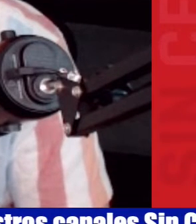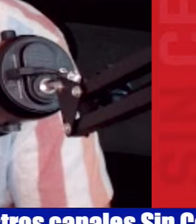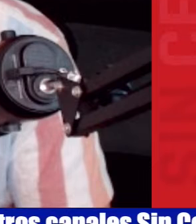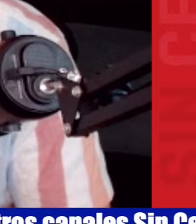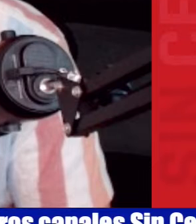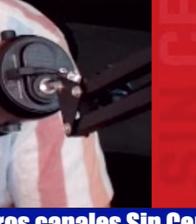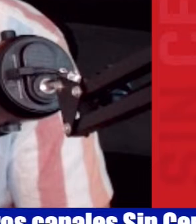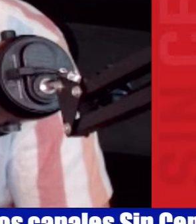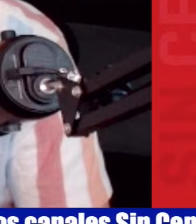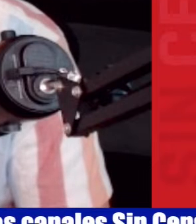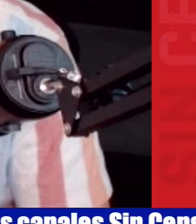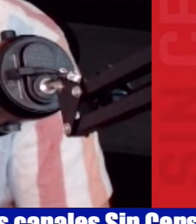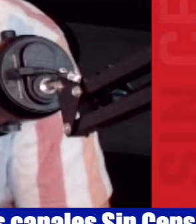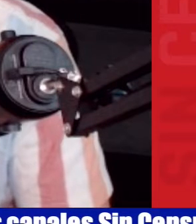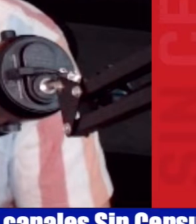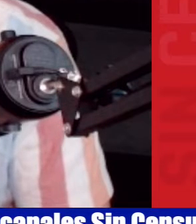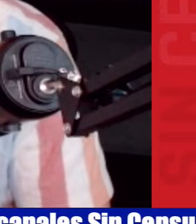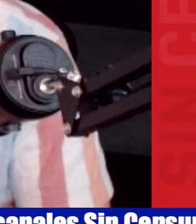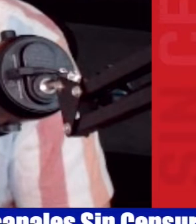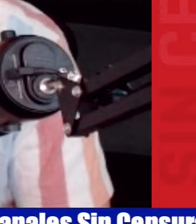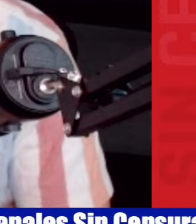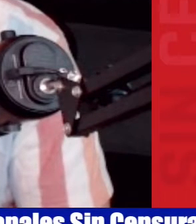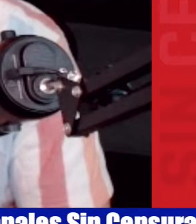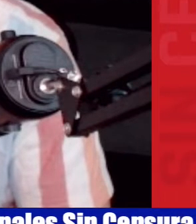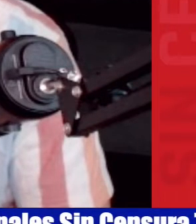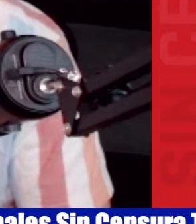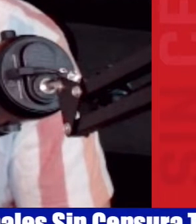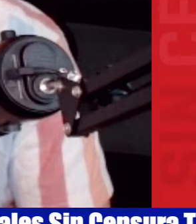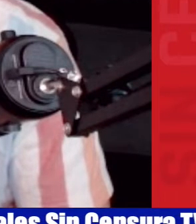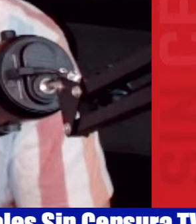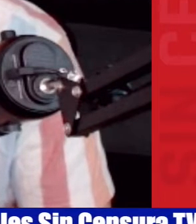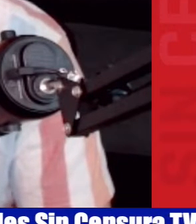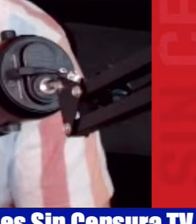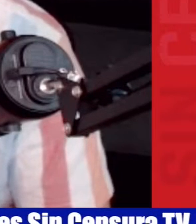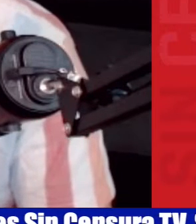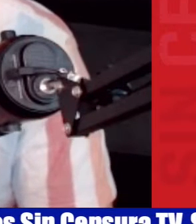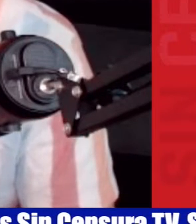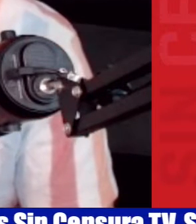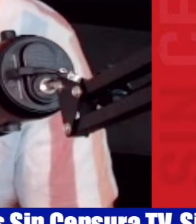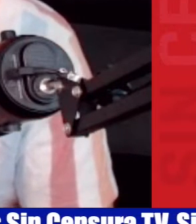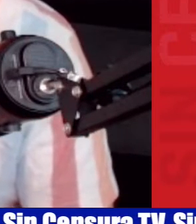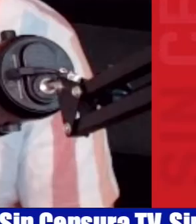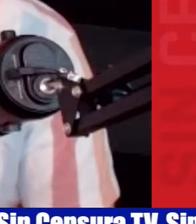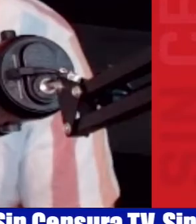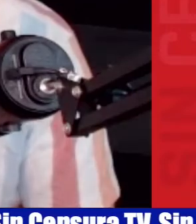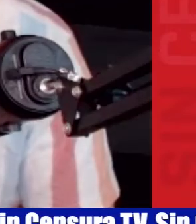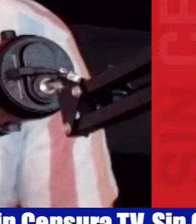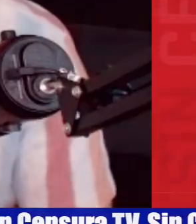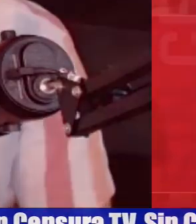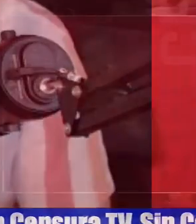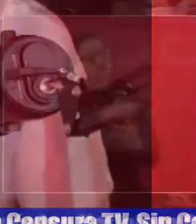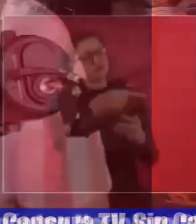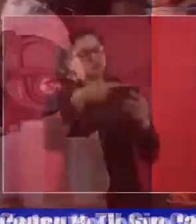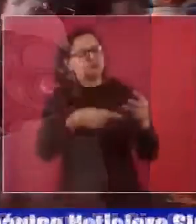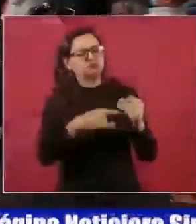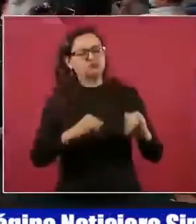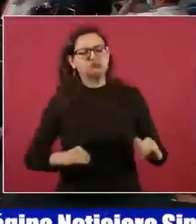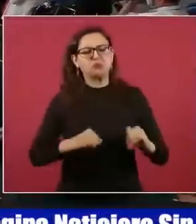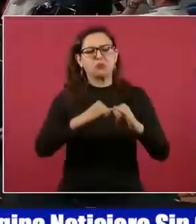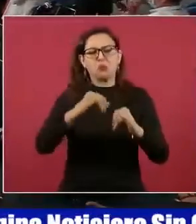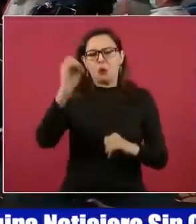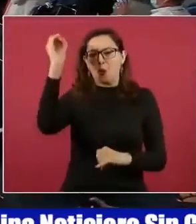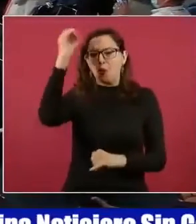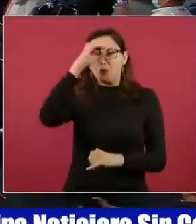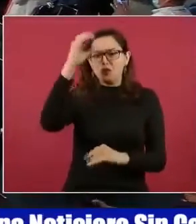el presidente ha reiterado no va a cambiar, que por mucho tiempo se han burlado en la oposición y que bueno, al día de hoy pues es claro que